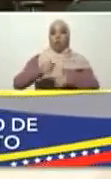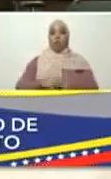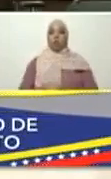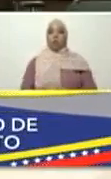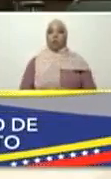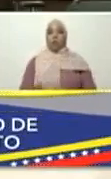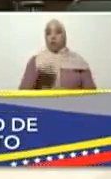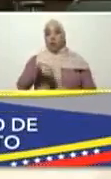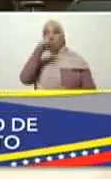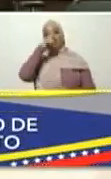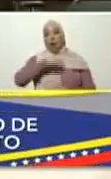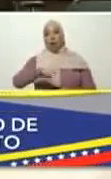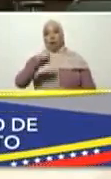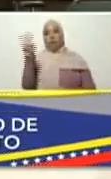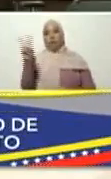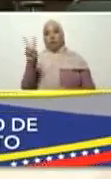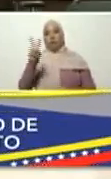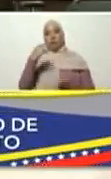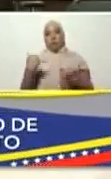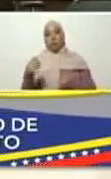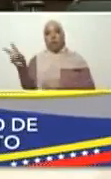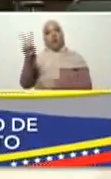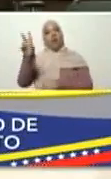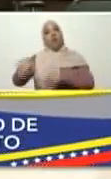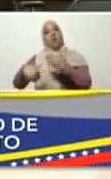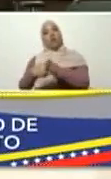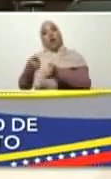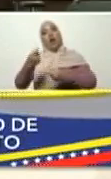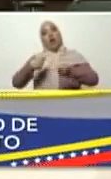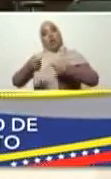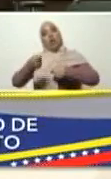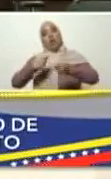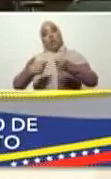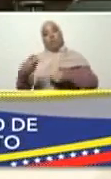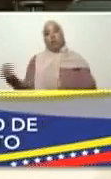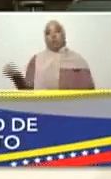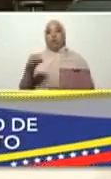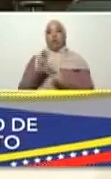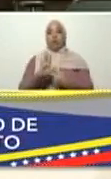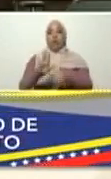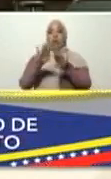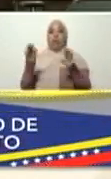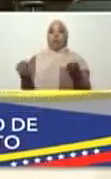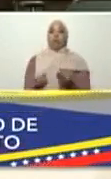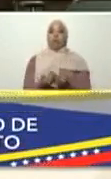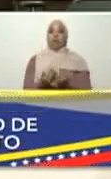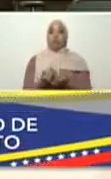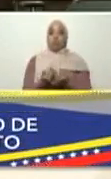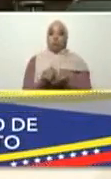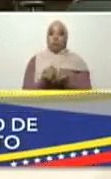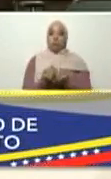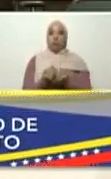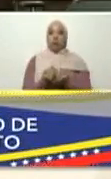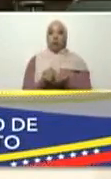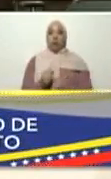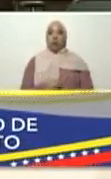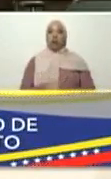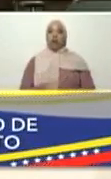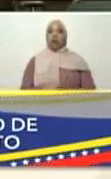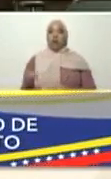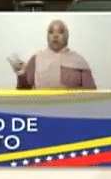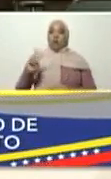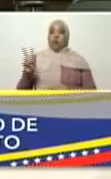Este año Venezuela va a ser una de las economías que más va a crecer en el mundo entero.